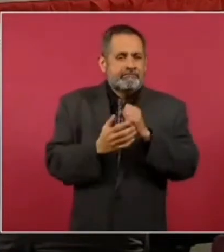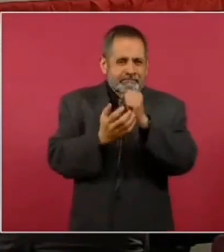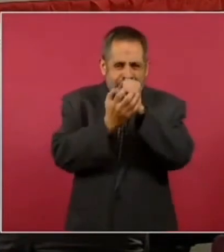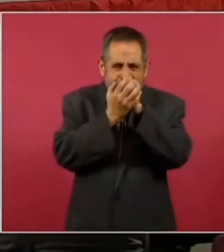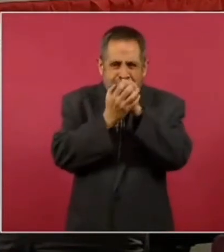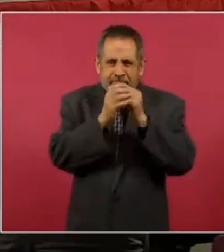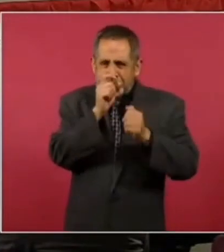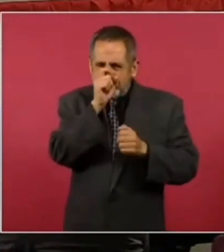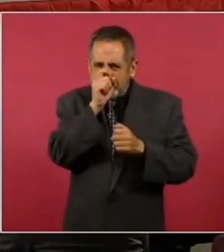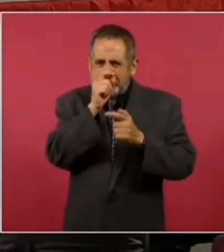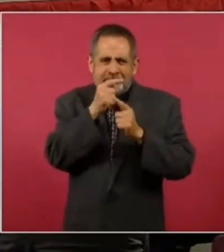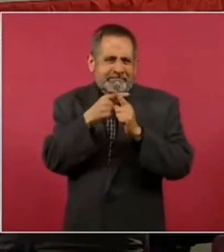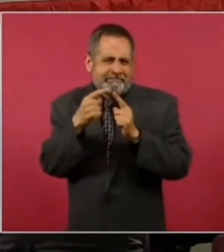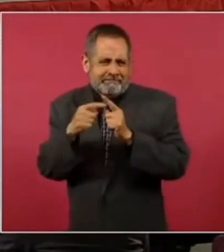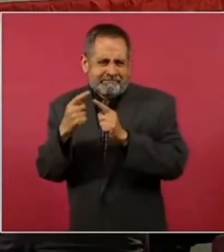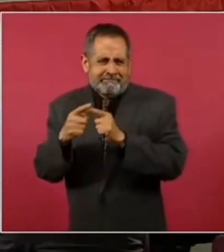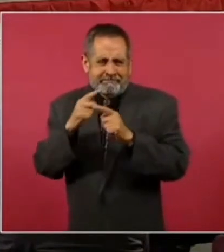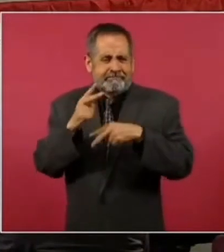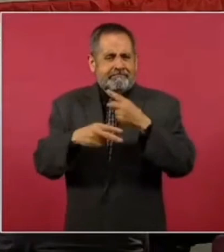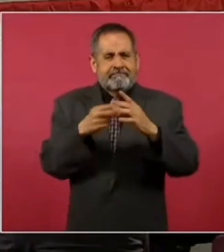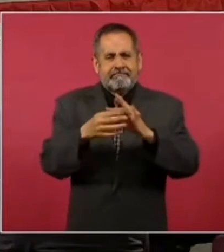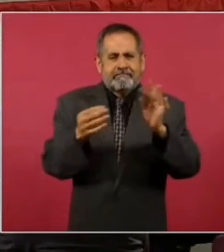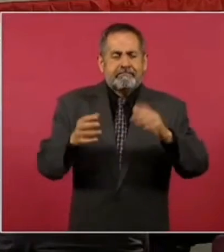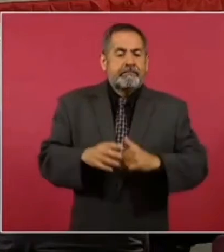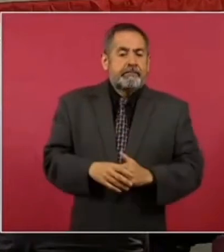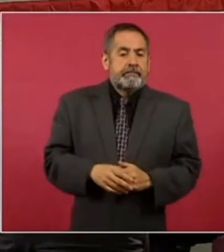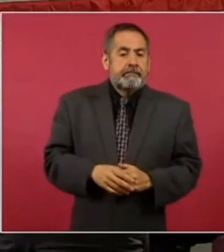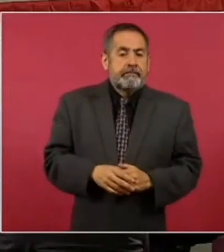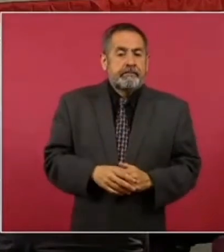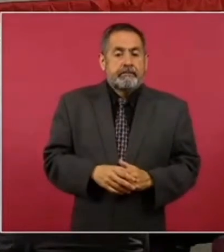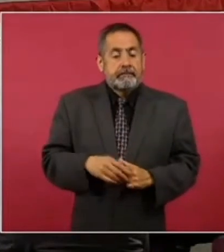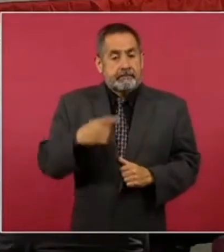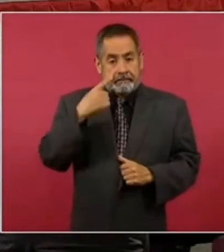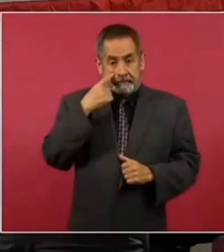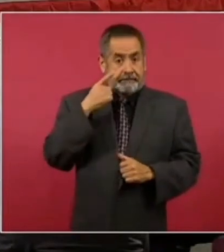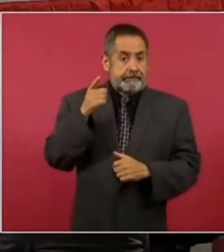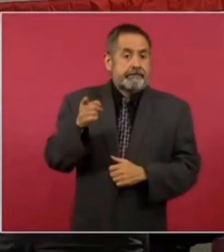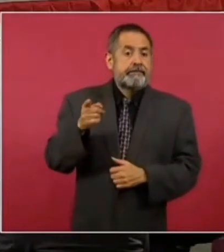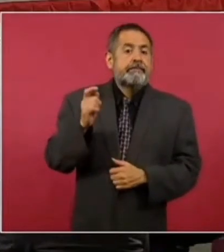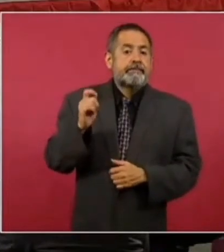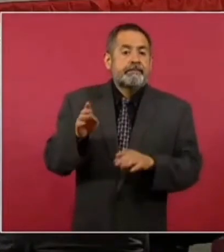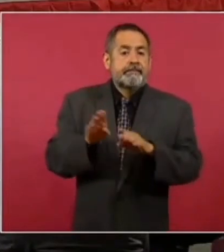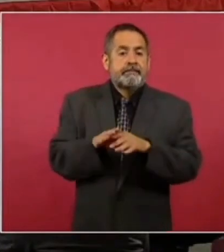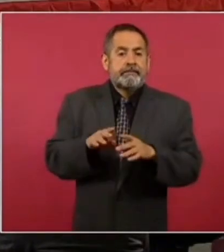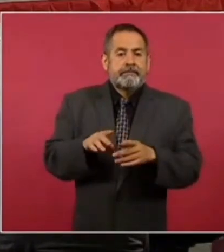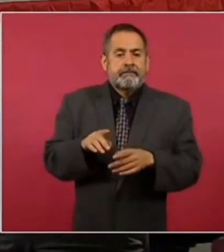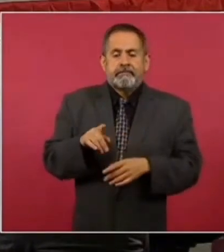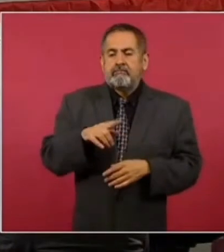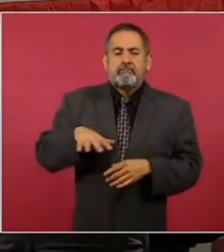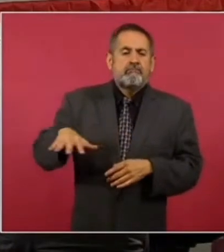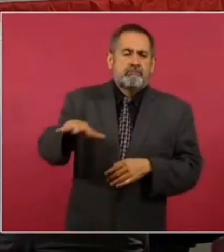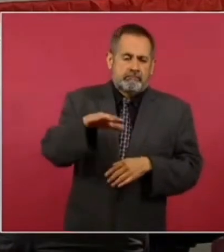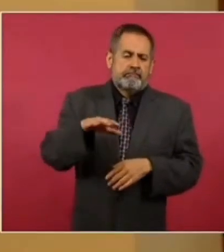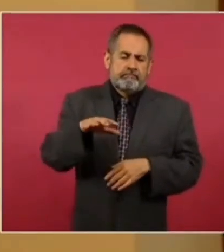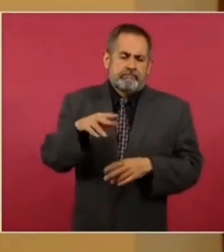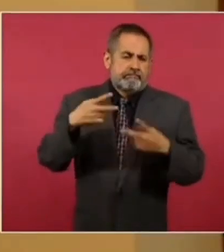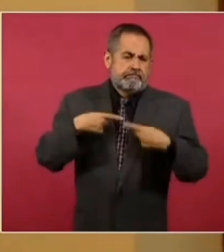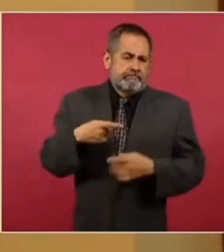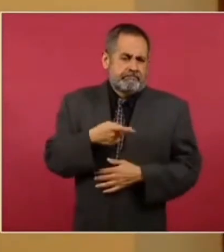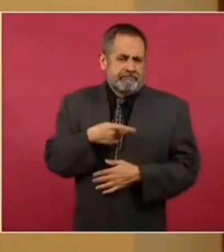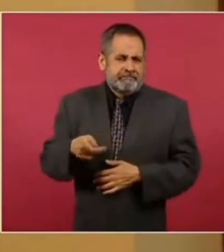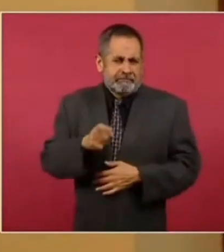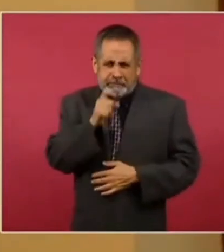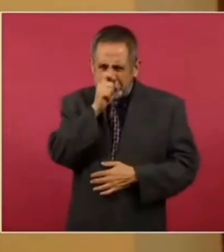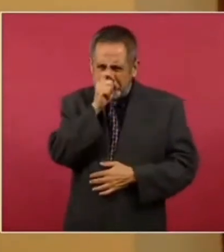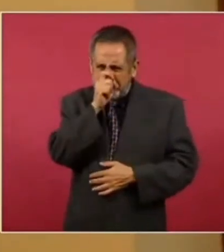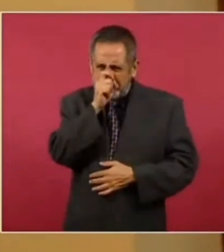sí queremos destacar que los inhalantes muy característicamente son la droga de las personas más pobres, de las